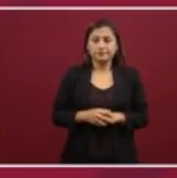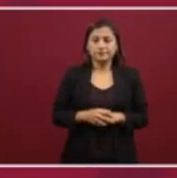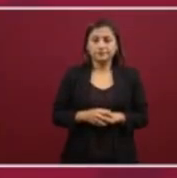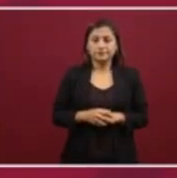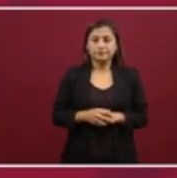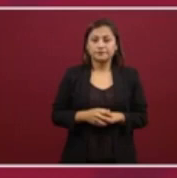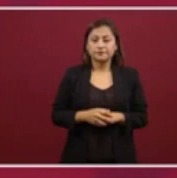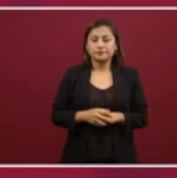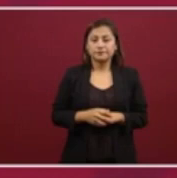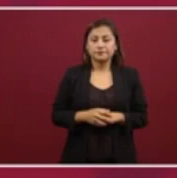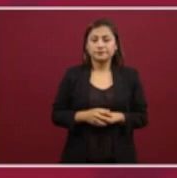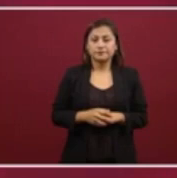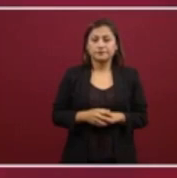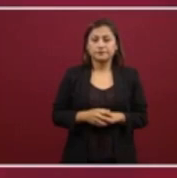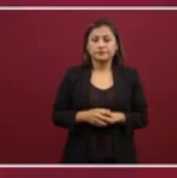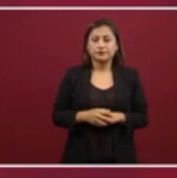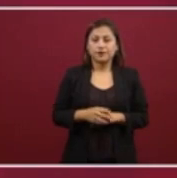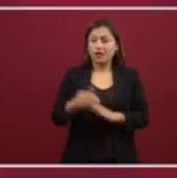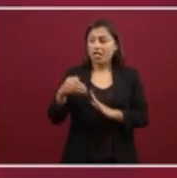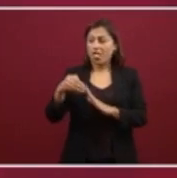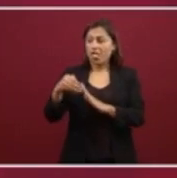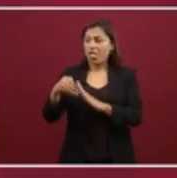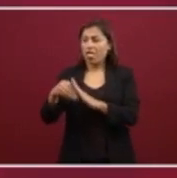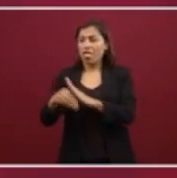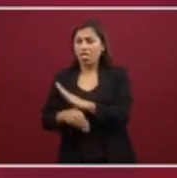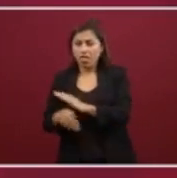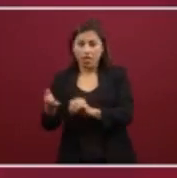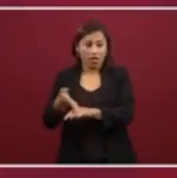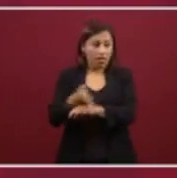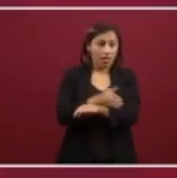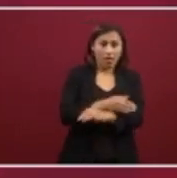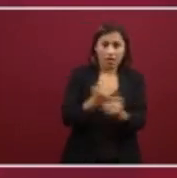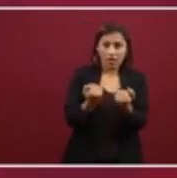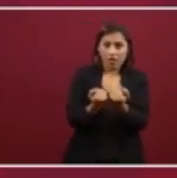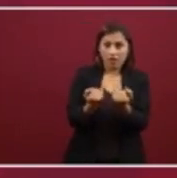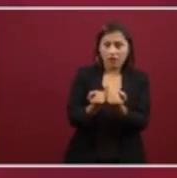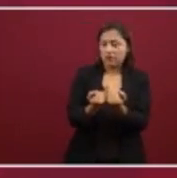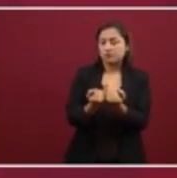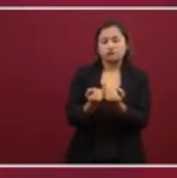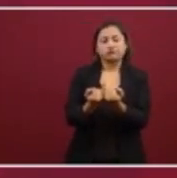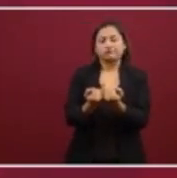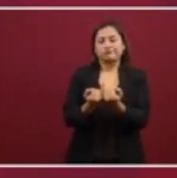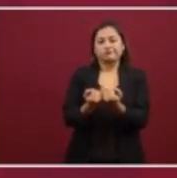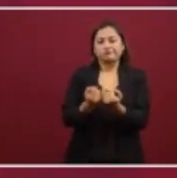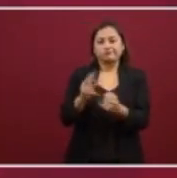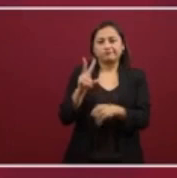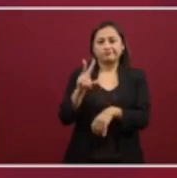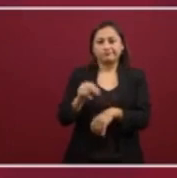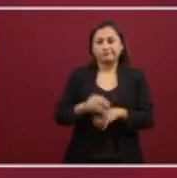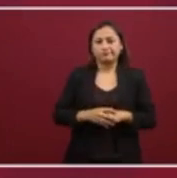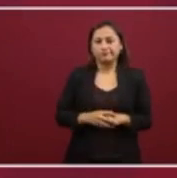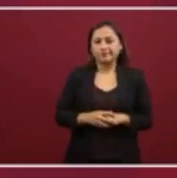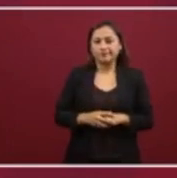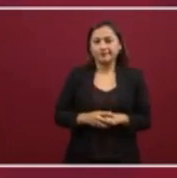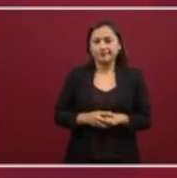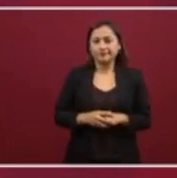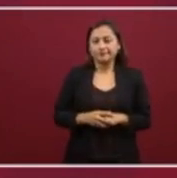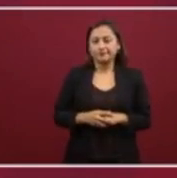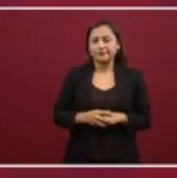a los tiempos anteriores, es decir, en todo el periodo ha